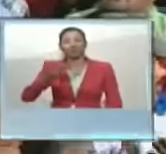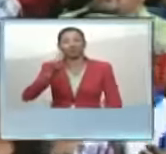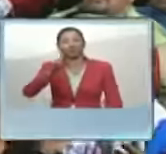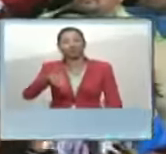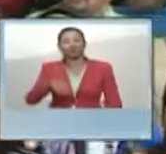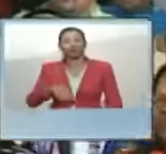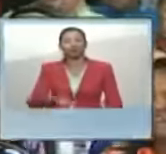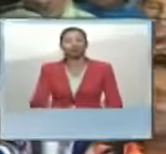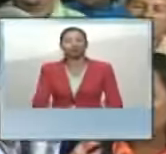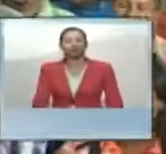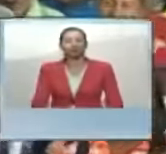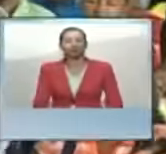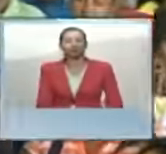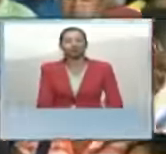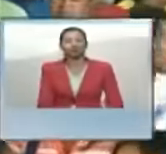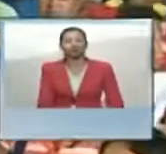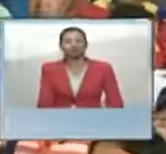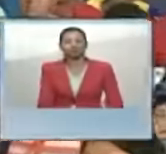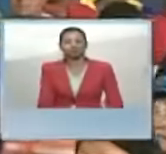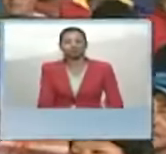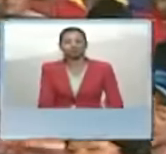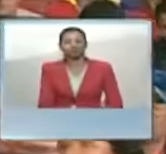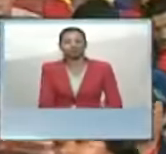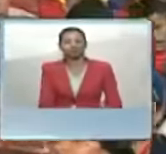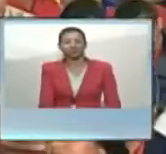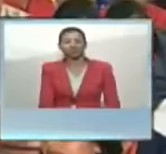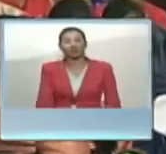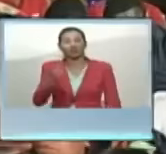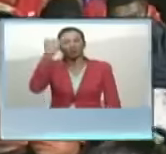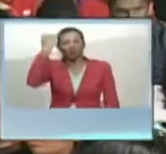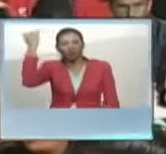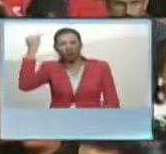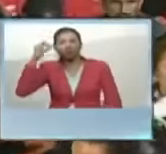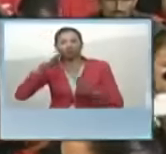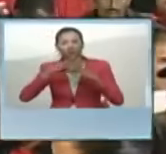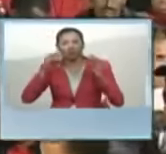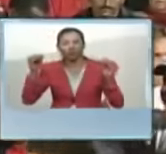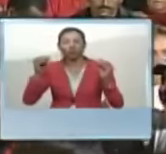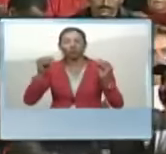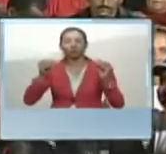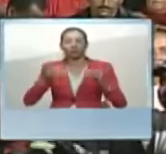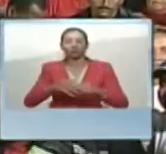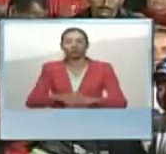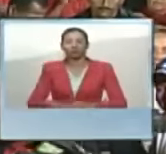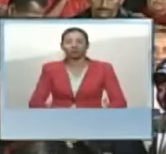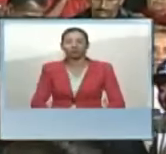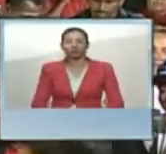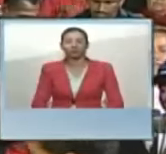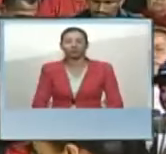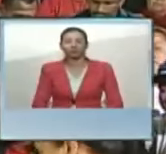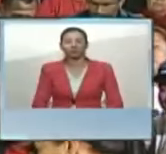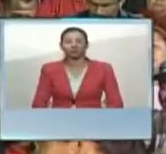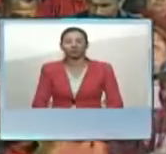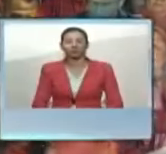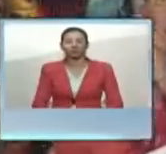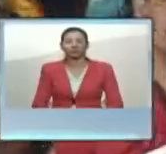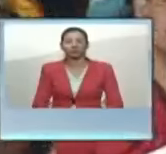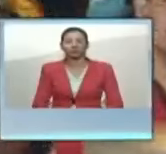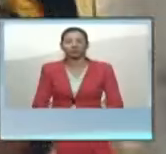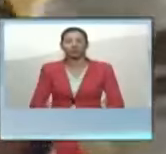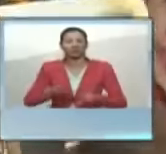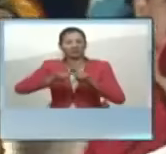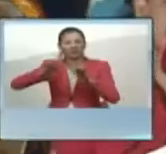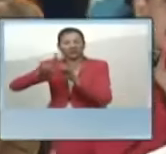es demasiado rescatable acá, para lo orgánico, para lo ideológico, es que pese a las diferencias entre los